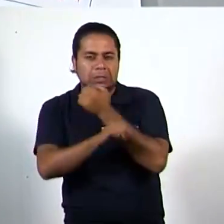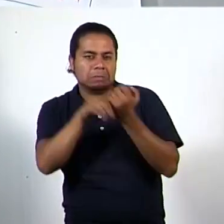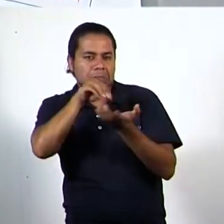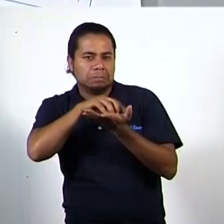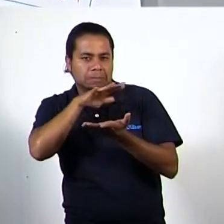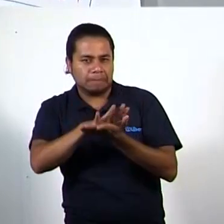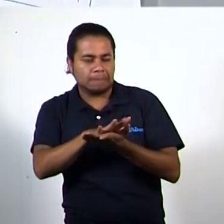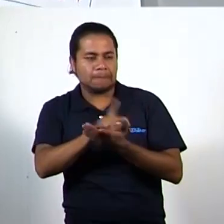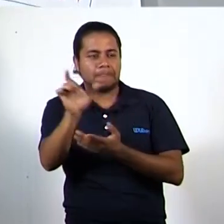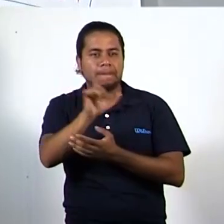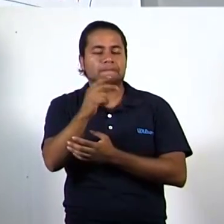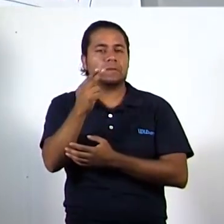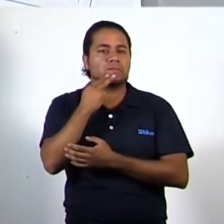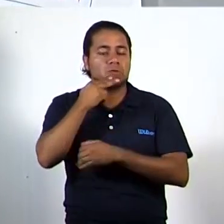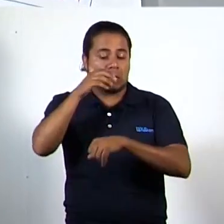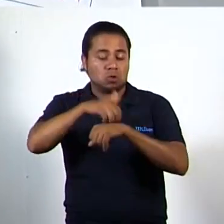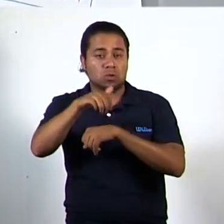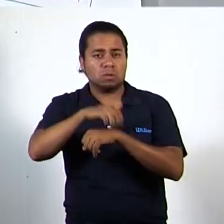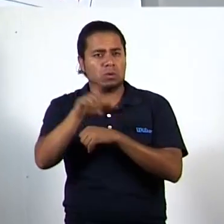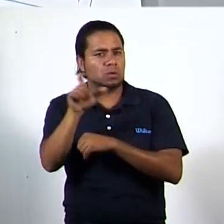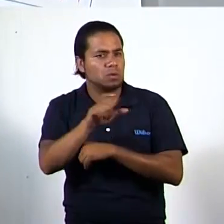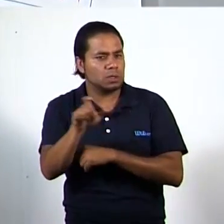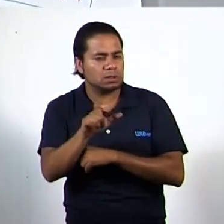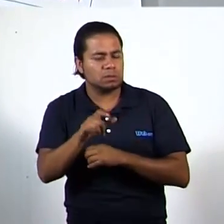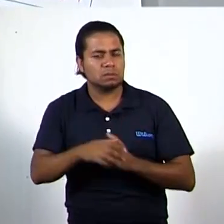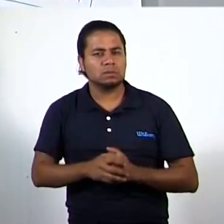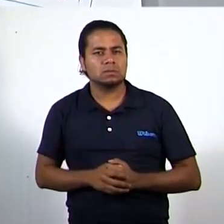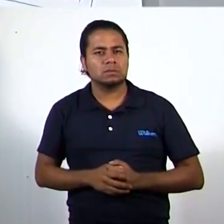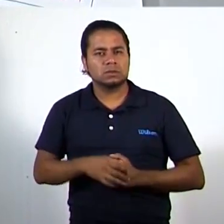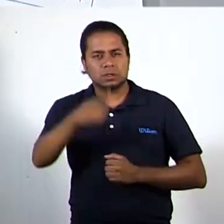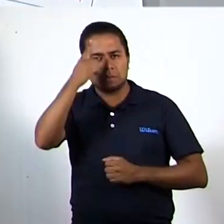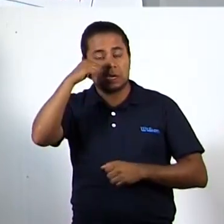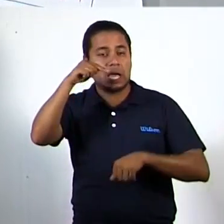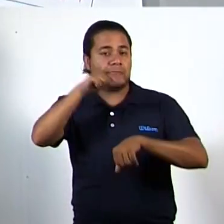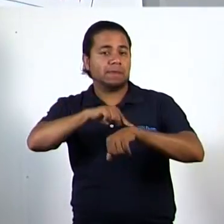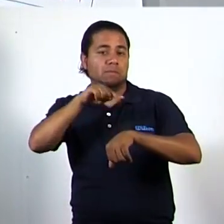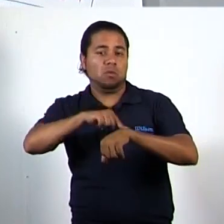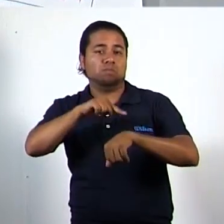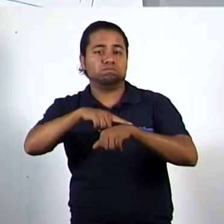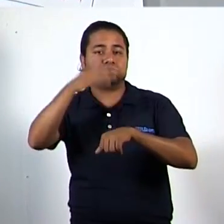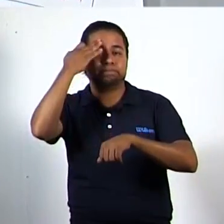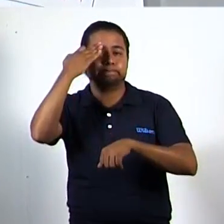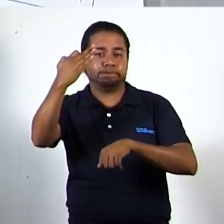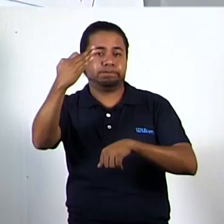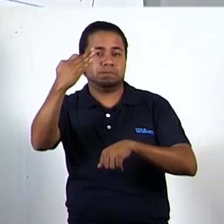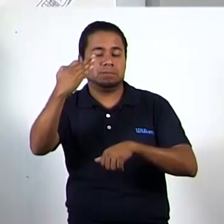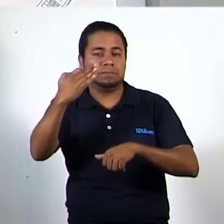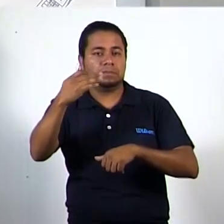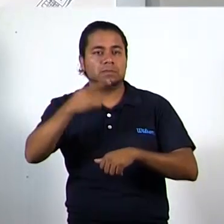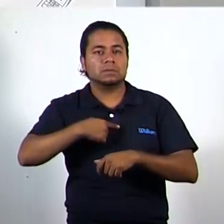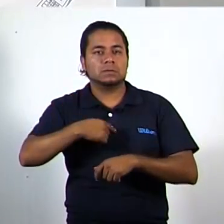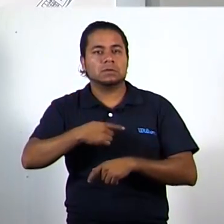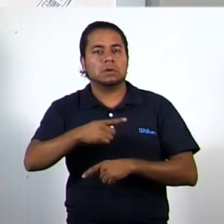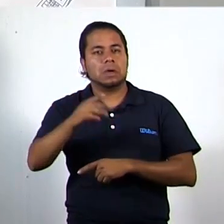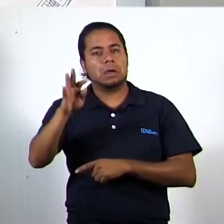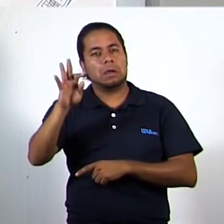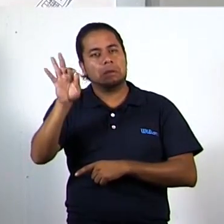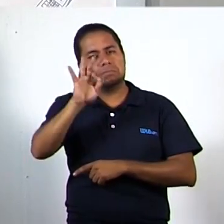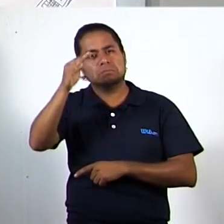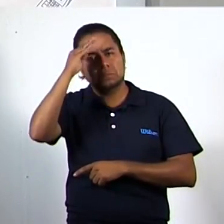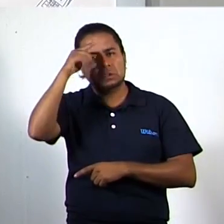donde utilizamos los números frecuentemente es para marcar el tiempo. Y estoy seguro que tienes un reloj